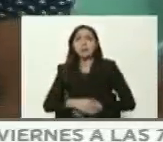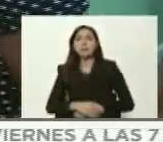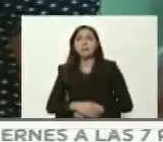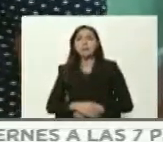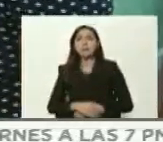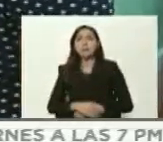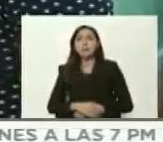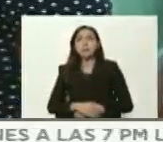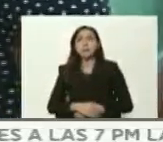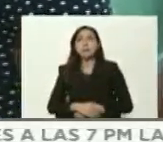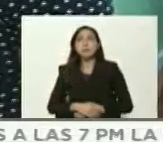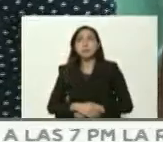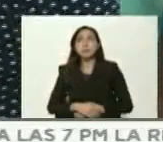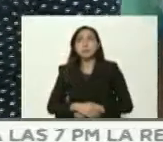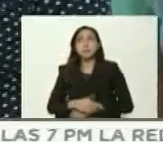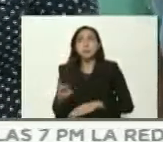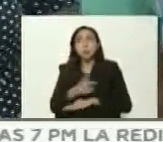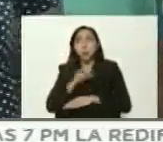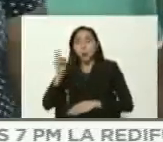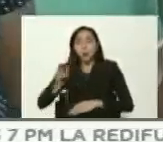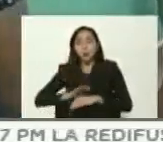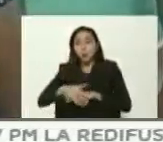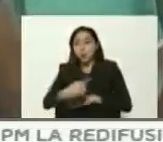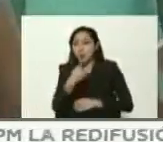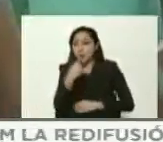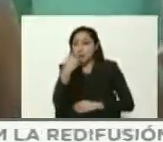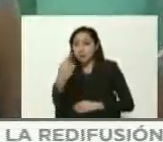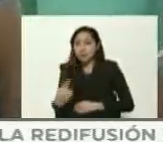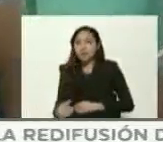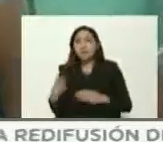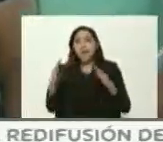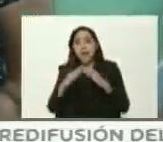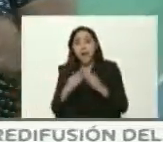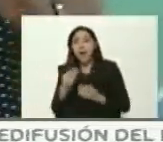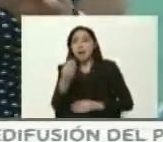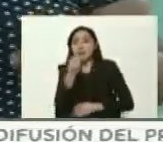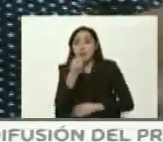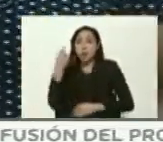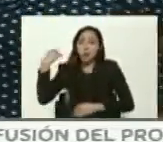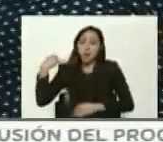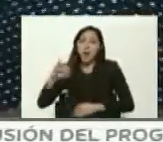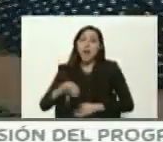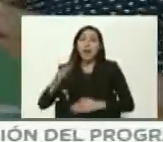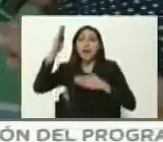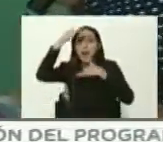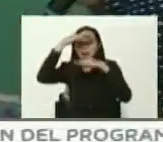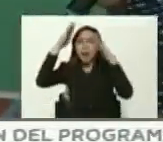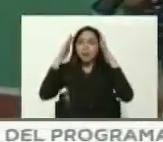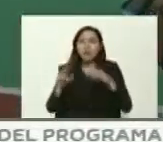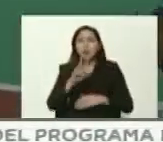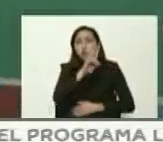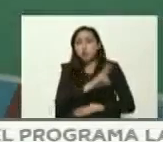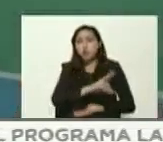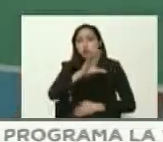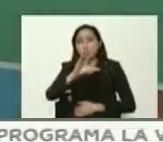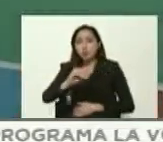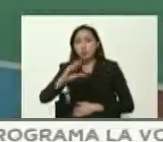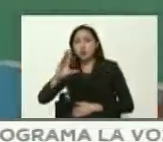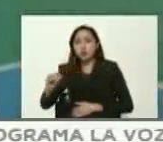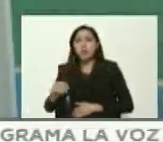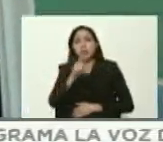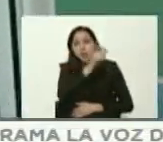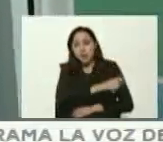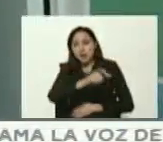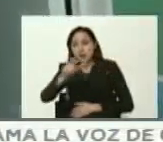dice nuestro gobernador Héctor Rodríguez, bueno, tenemos una casa de alimentación donde atendemos aquí a 200